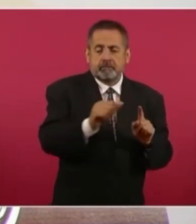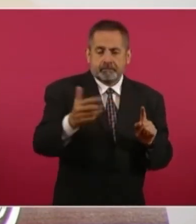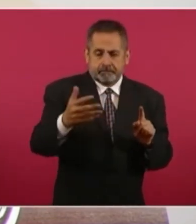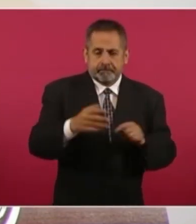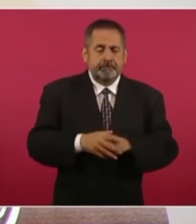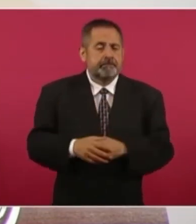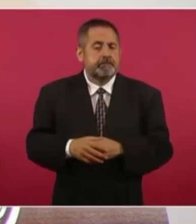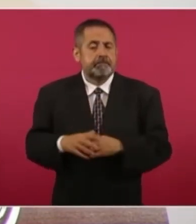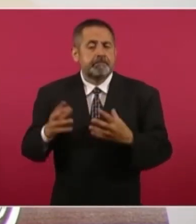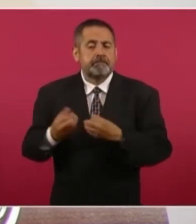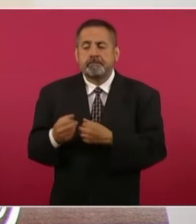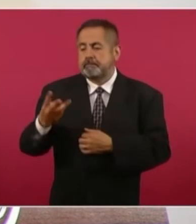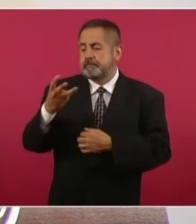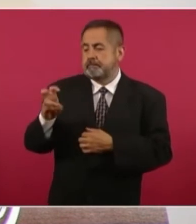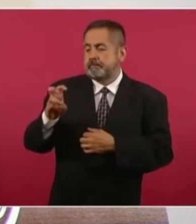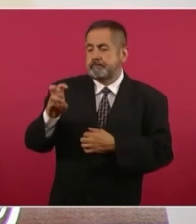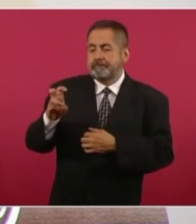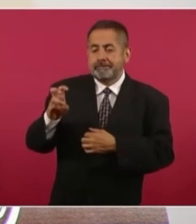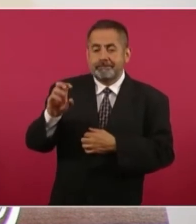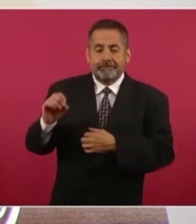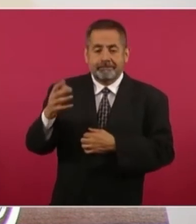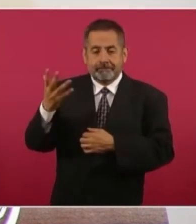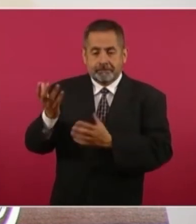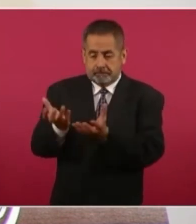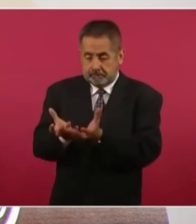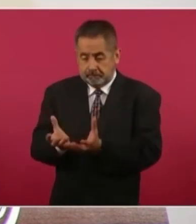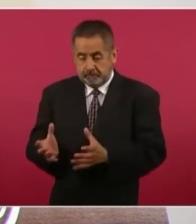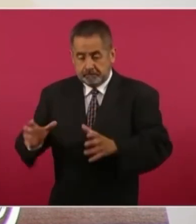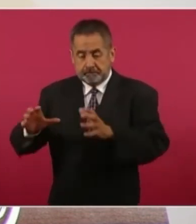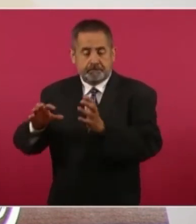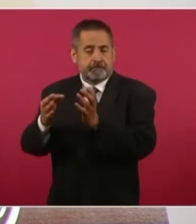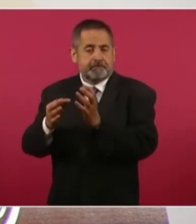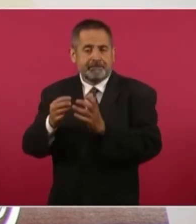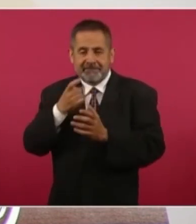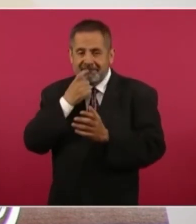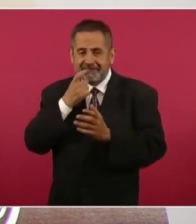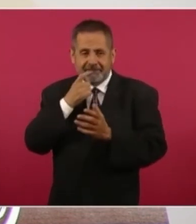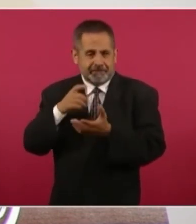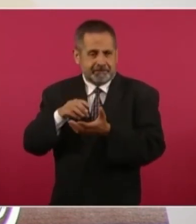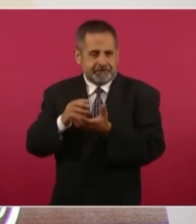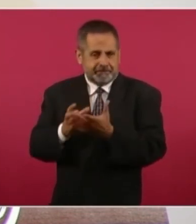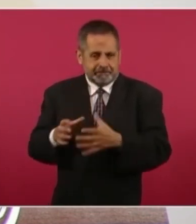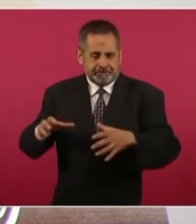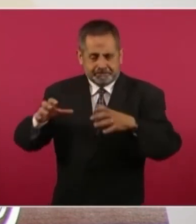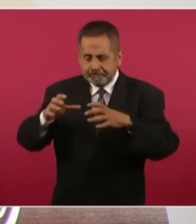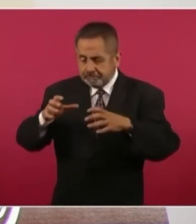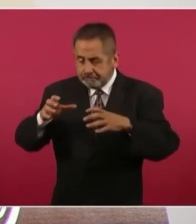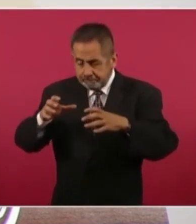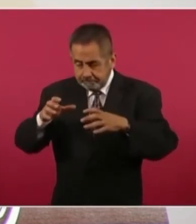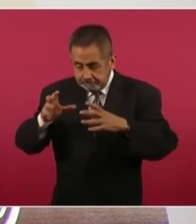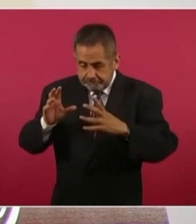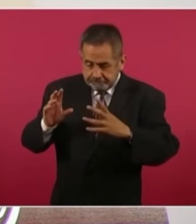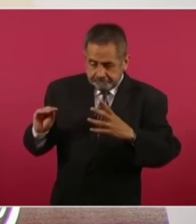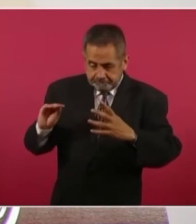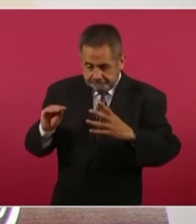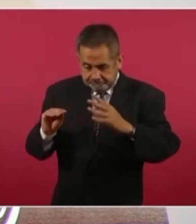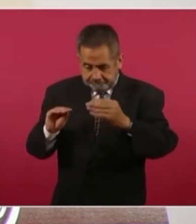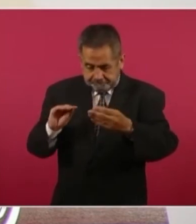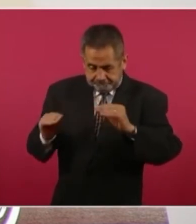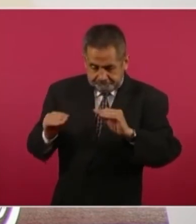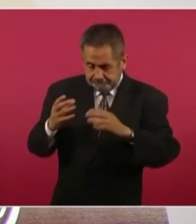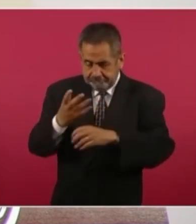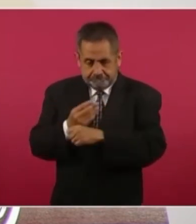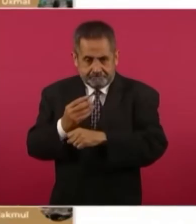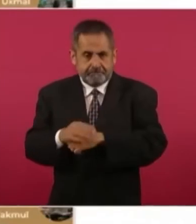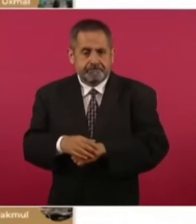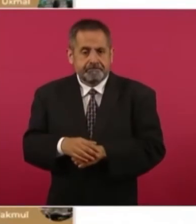encontrado 305 vasijas completas en proceso de análisis y restauración. Hemos